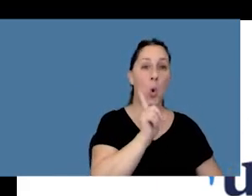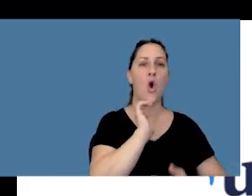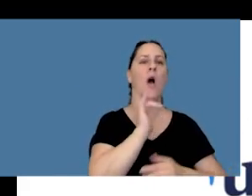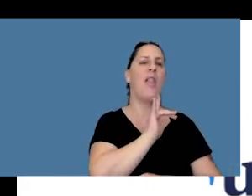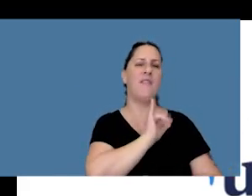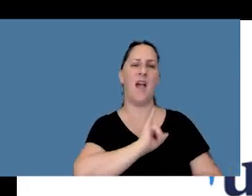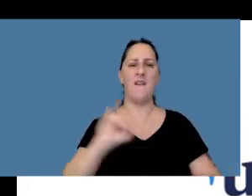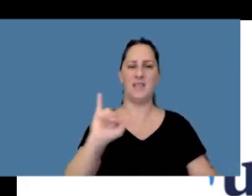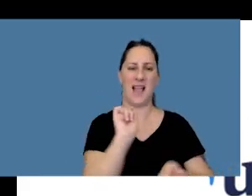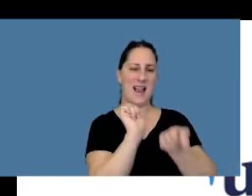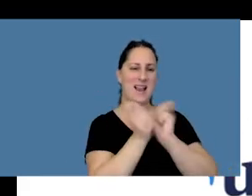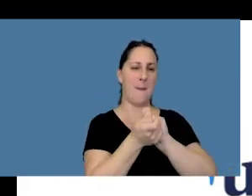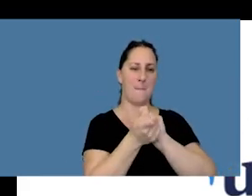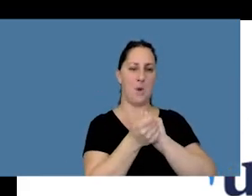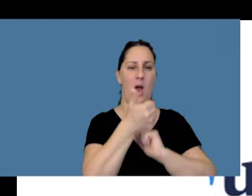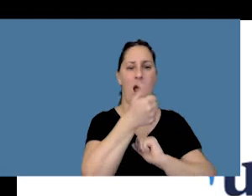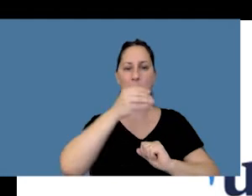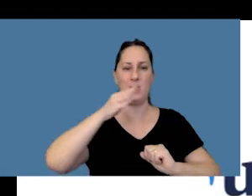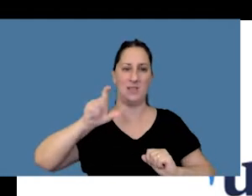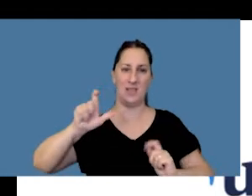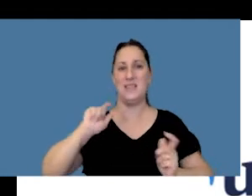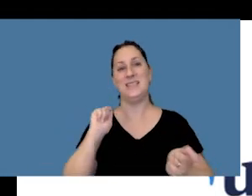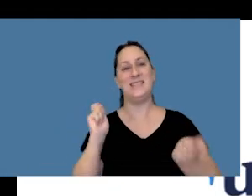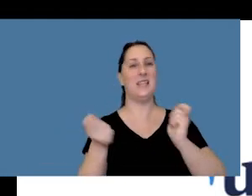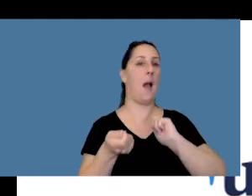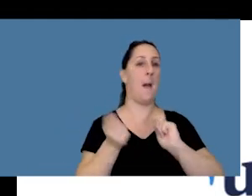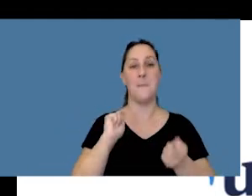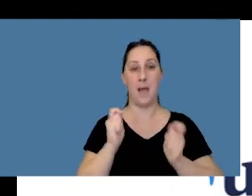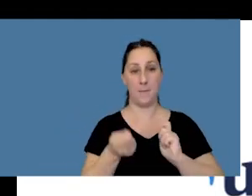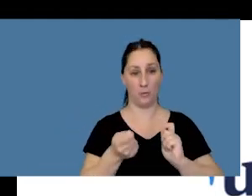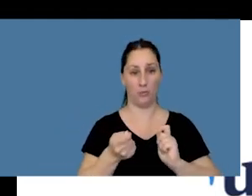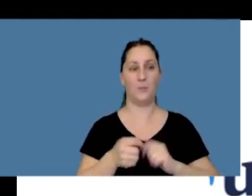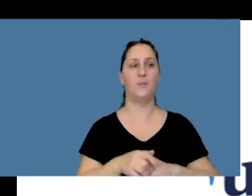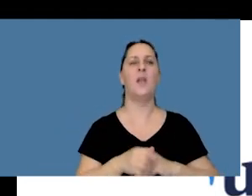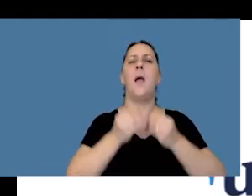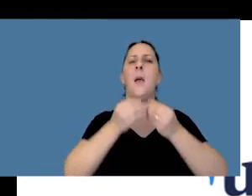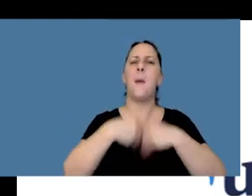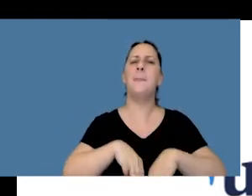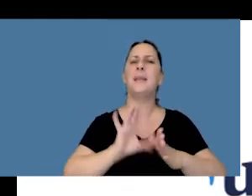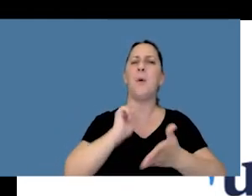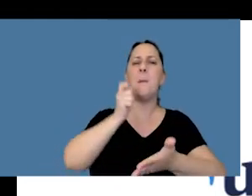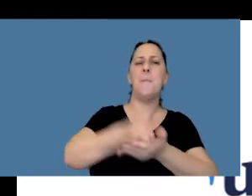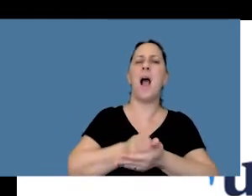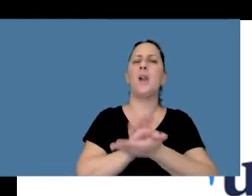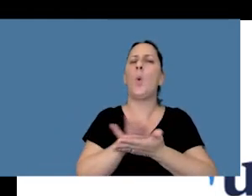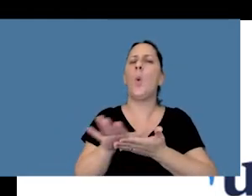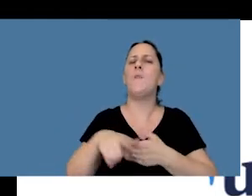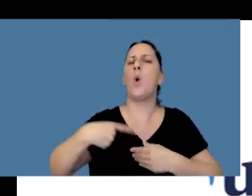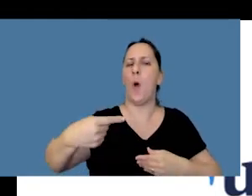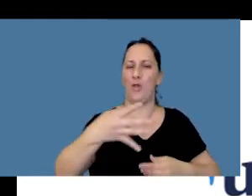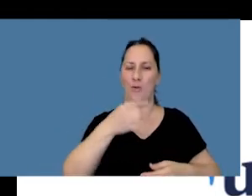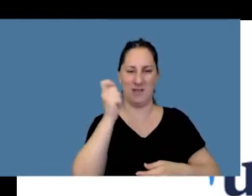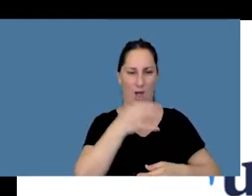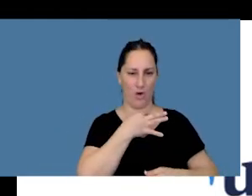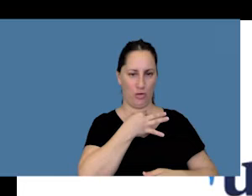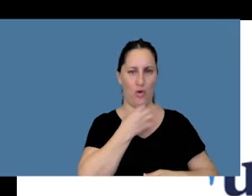esa recategorización en caso de que variemos. ¿Y cuándo empezamos a pagar la nueva? En agosto.